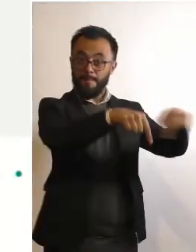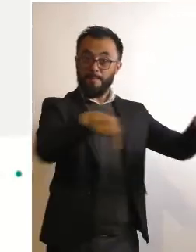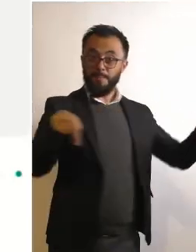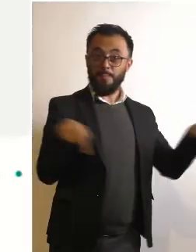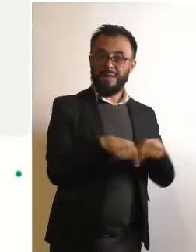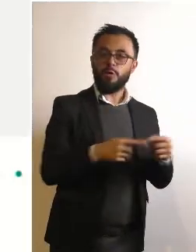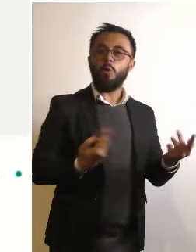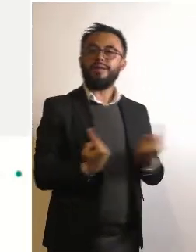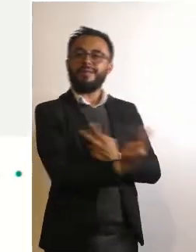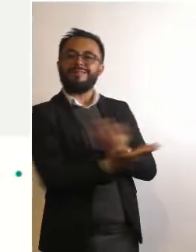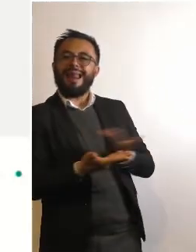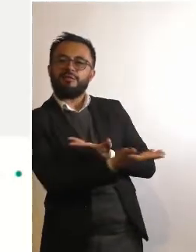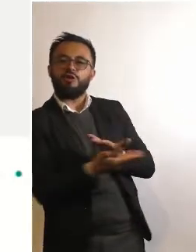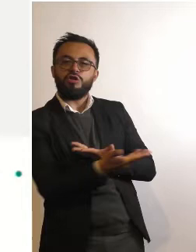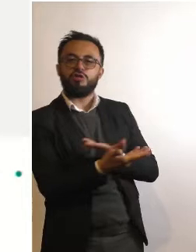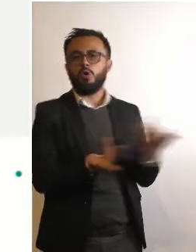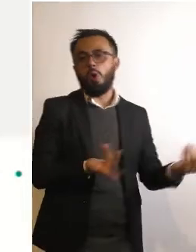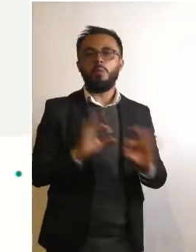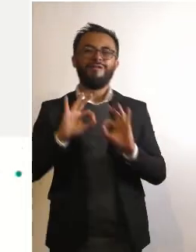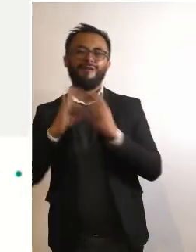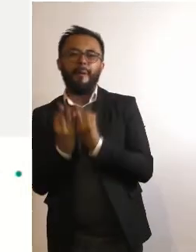que su objetivo ha sido